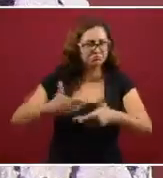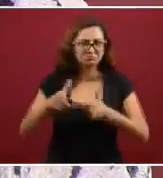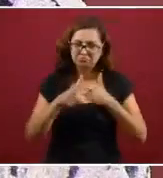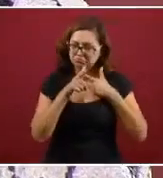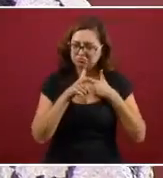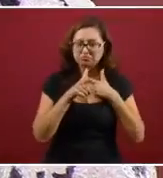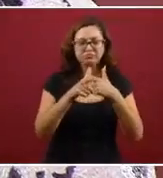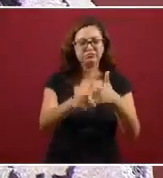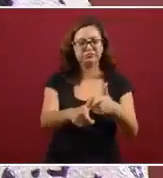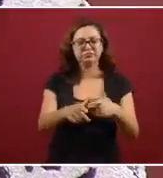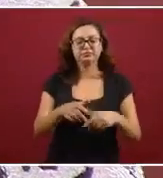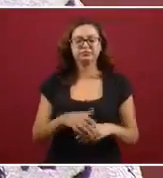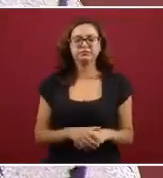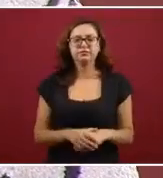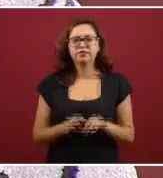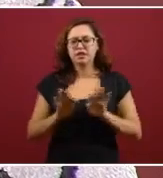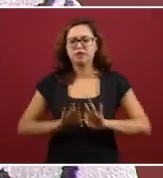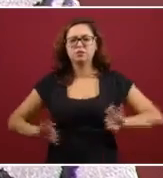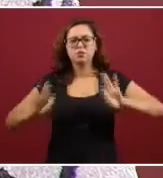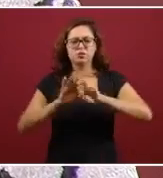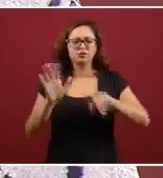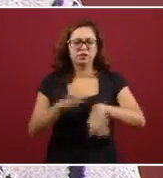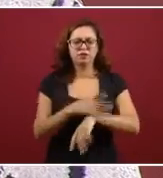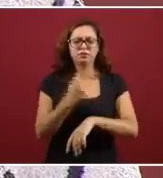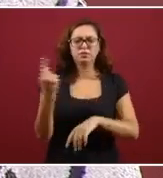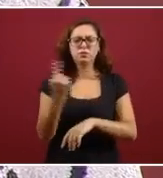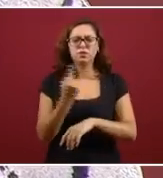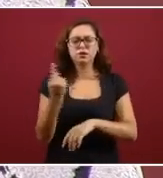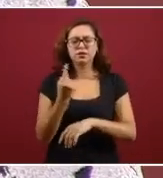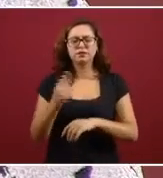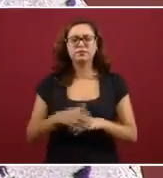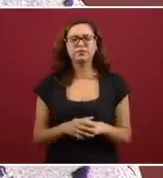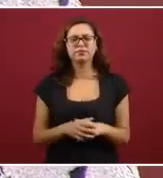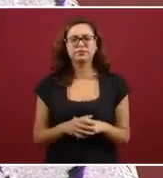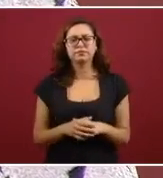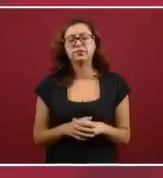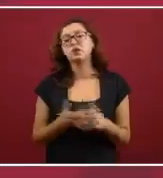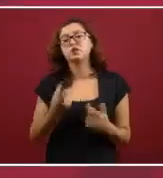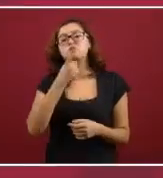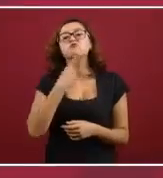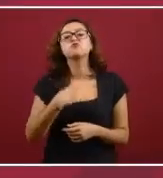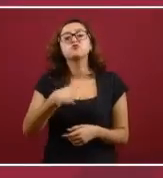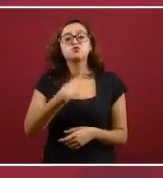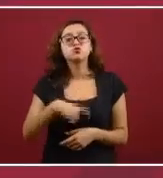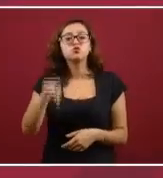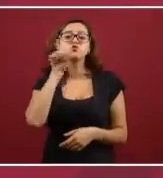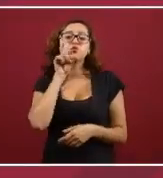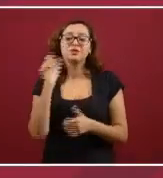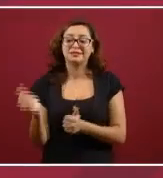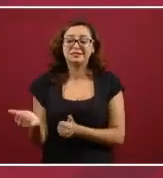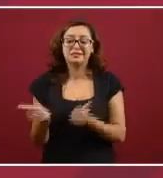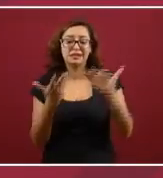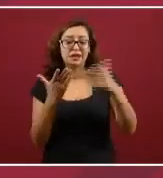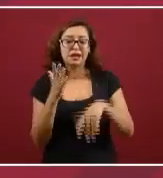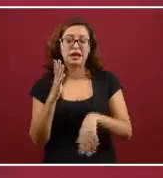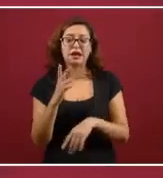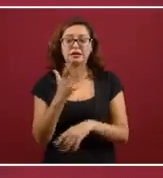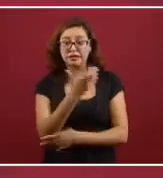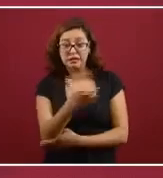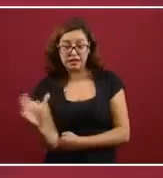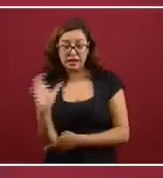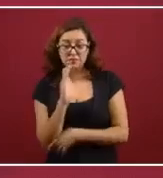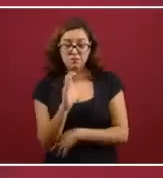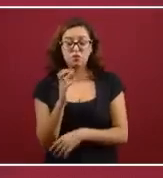años. ¿Y por qué es importante? La exportación de los tomates es el tercer producto agrícola